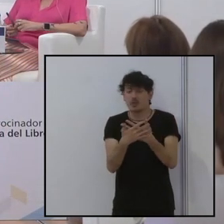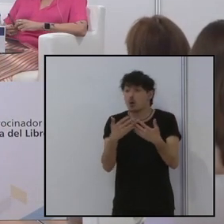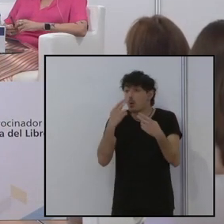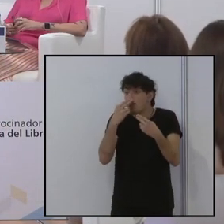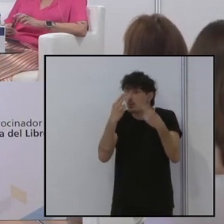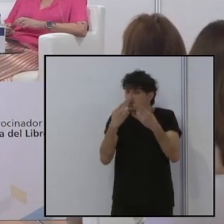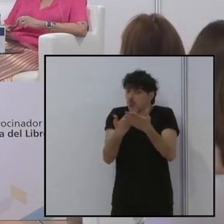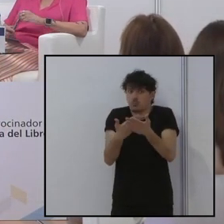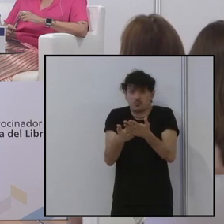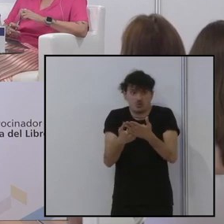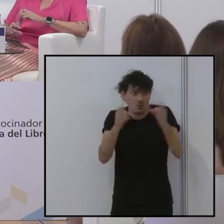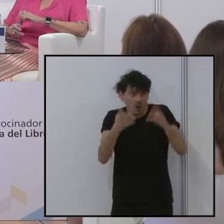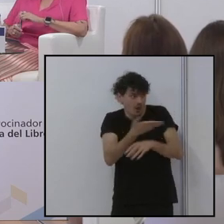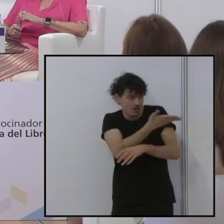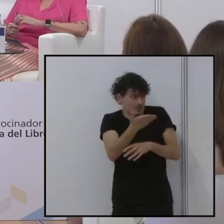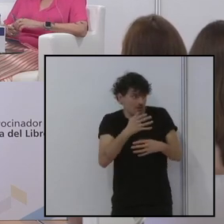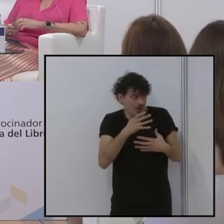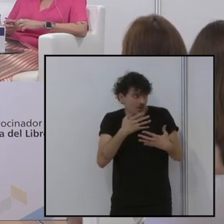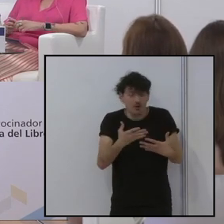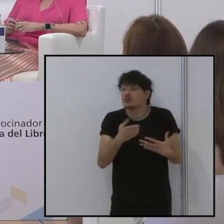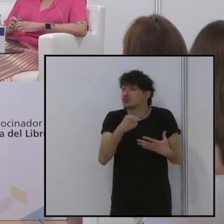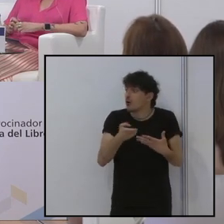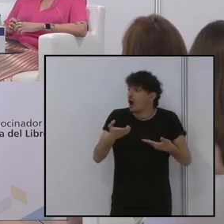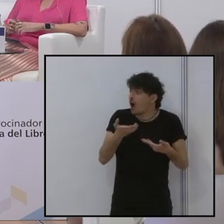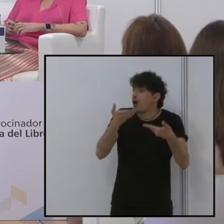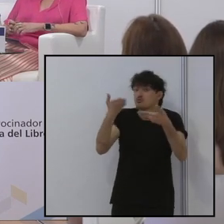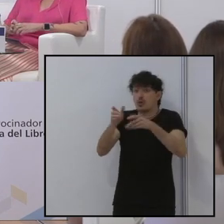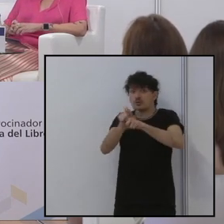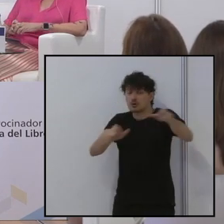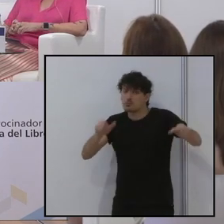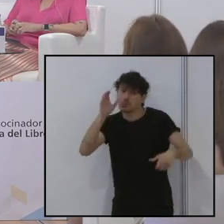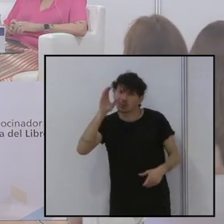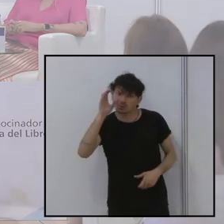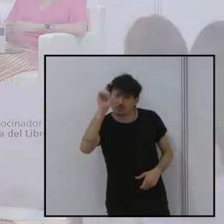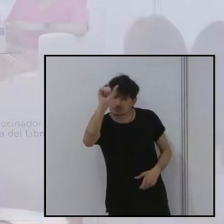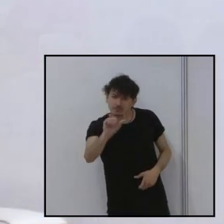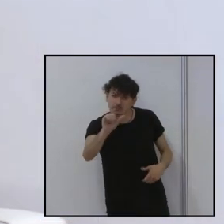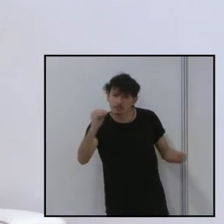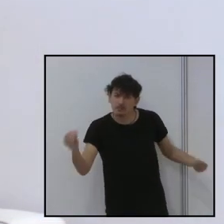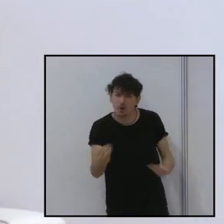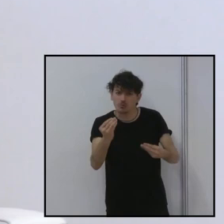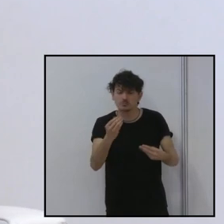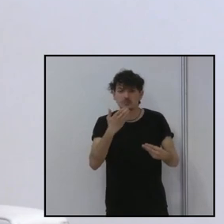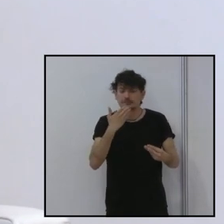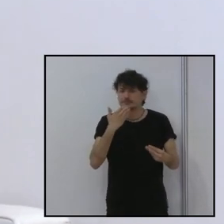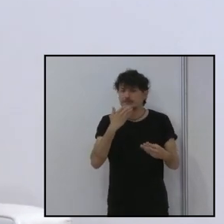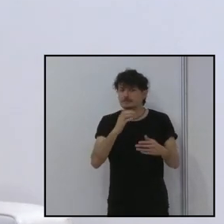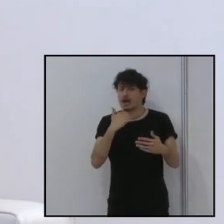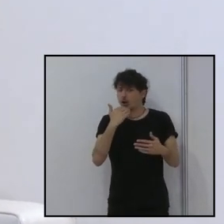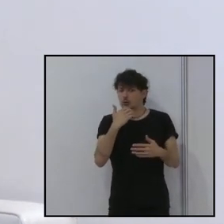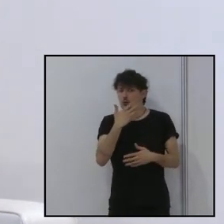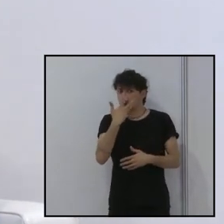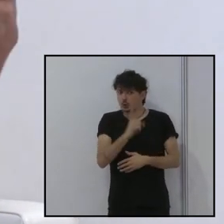estáis haciendo ahora, de servirse de figuras de referencia, es lo que ayuda a que la gente también escuche mejor. No escuchamos a veces lo que no conocemos porque nos resulta